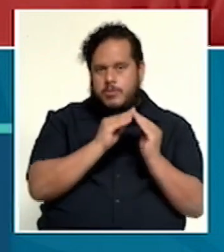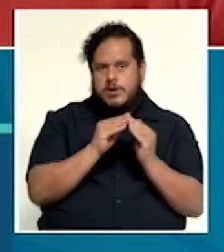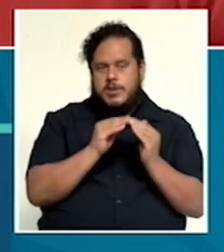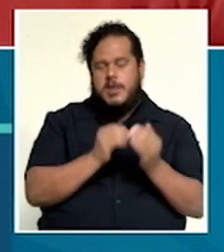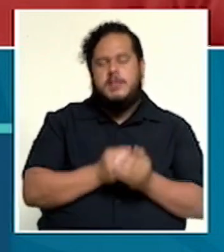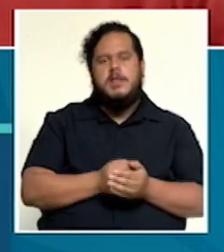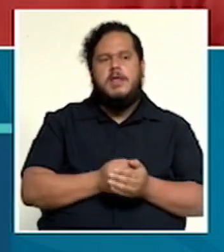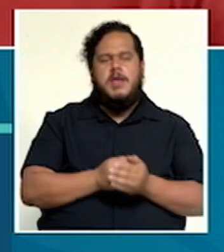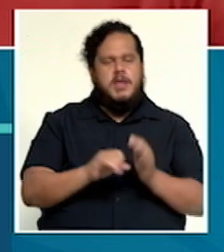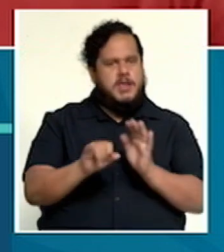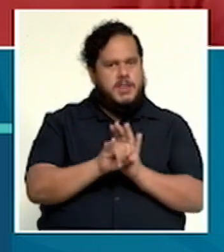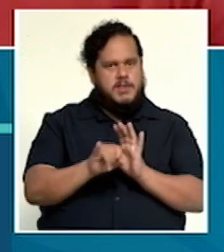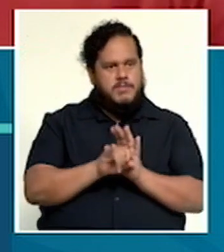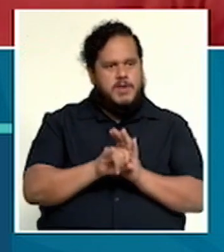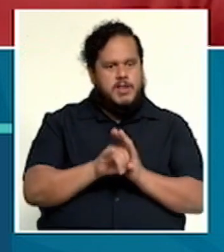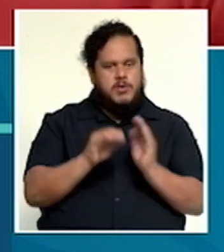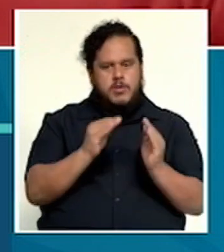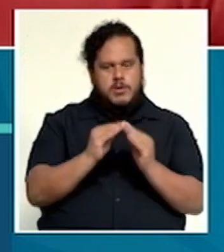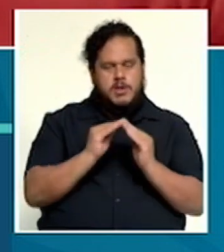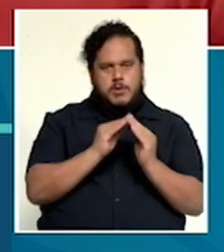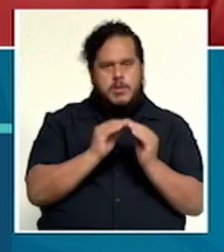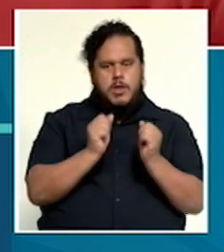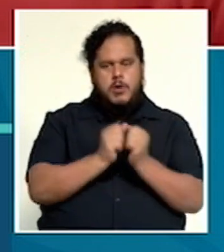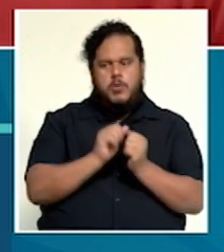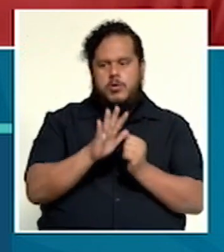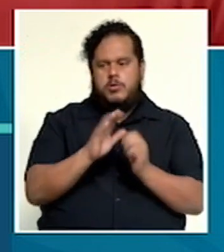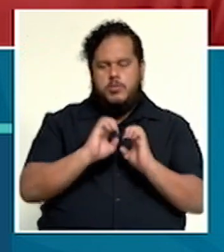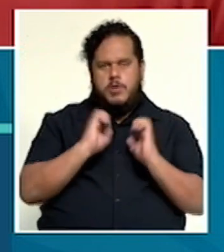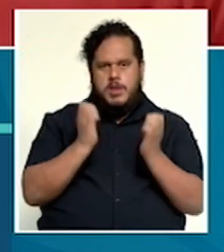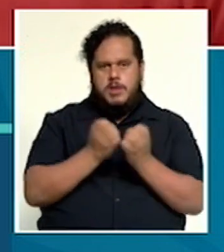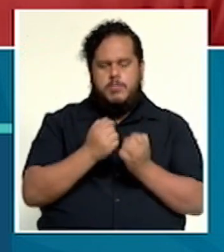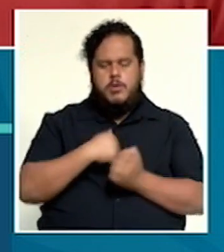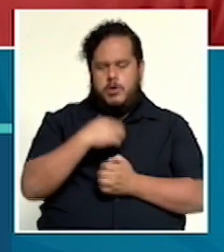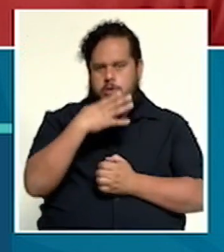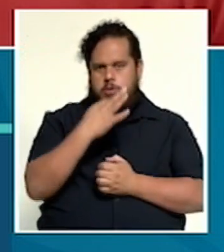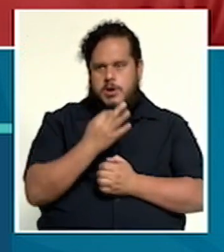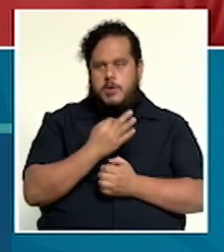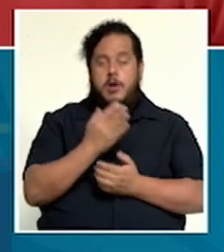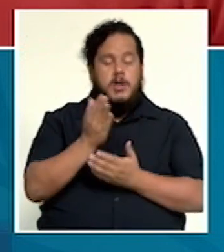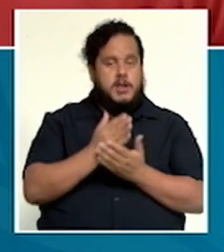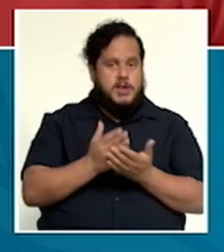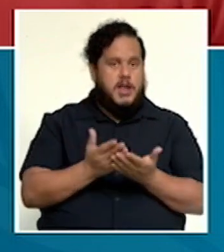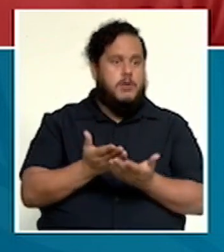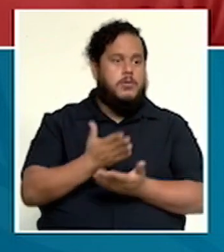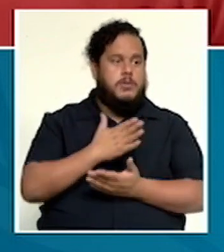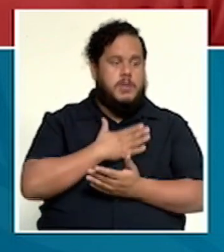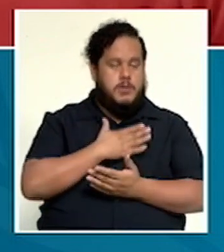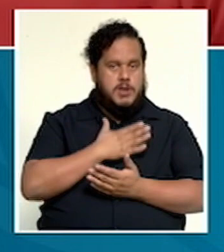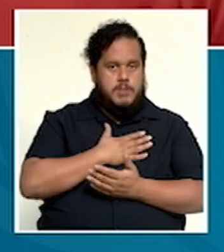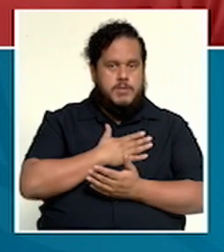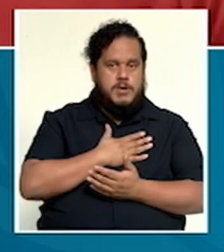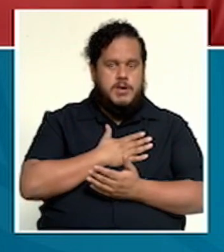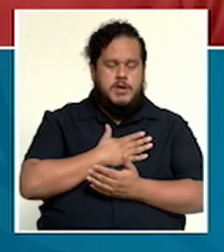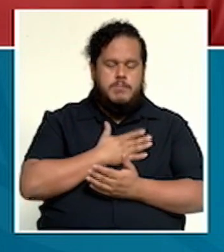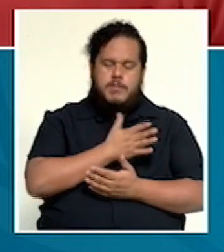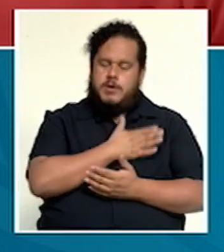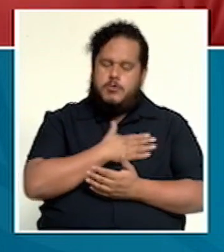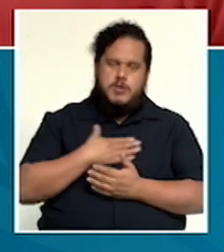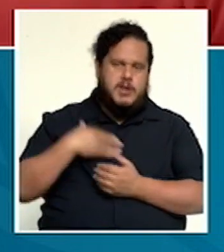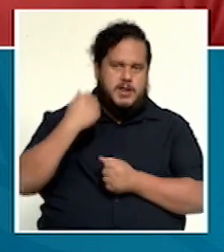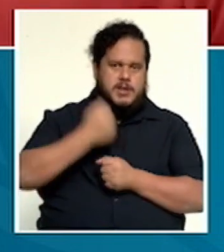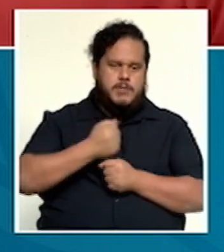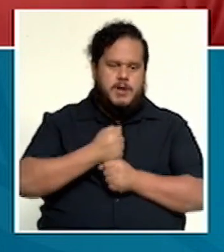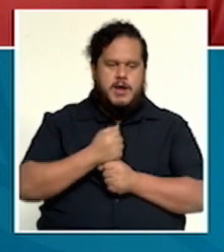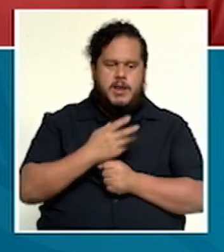de identificación de la comunidad con su equipo. Y yo creo que es algo de lo que a mí me encantaría trabajar